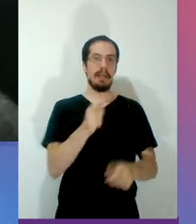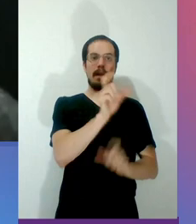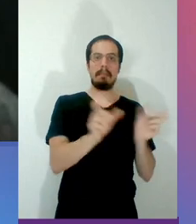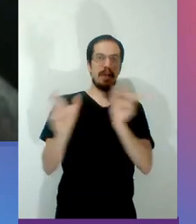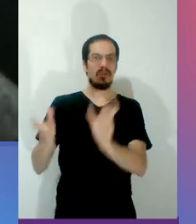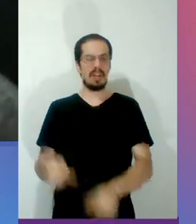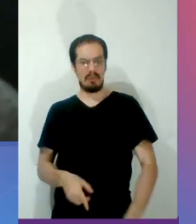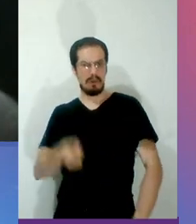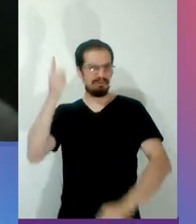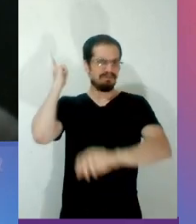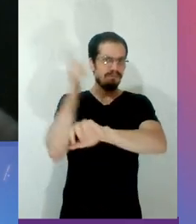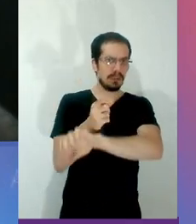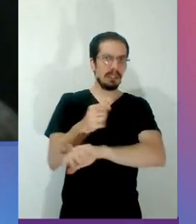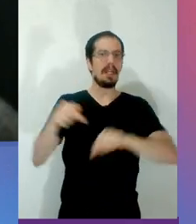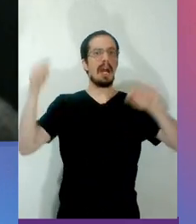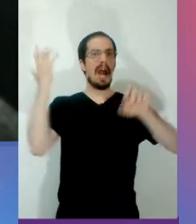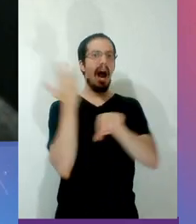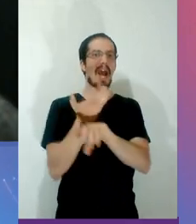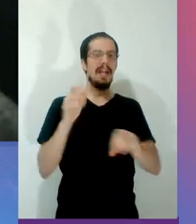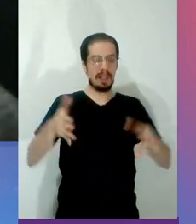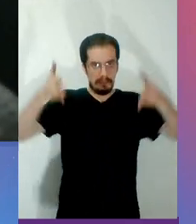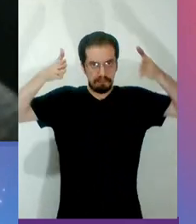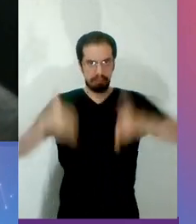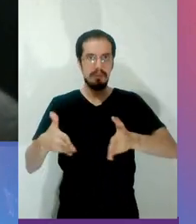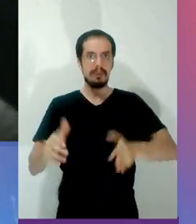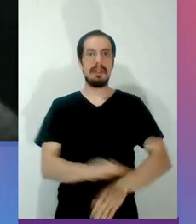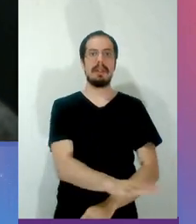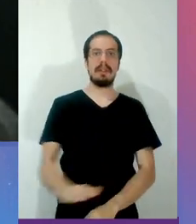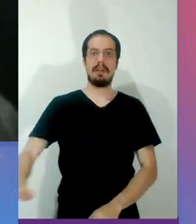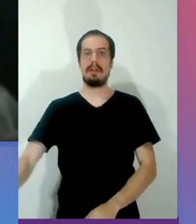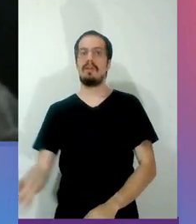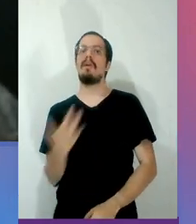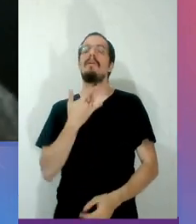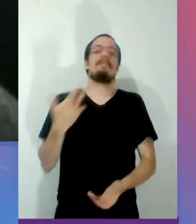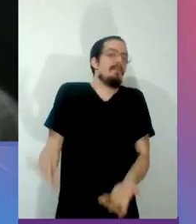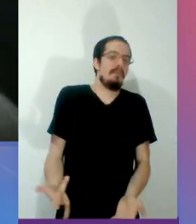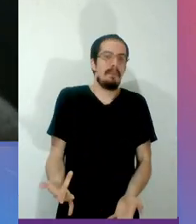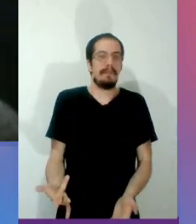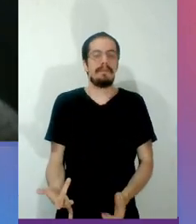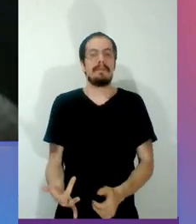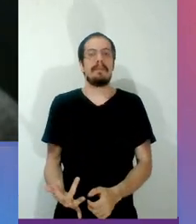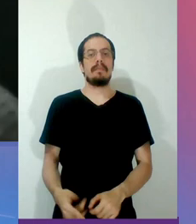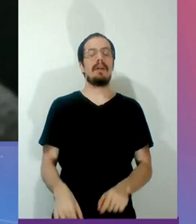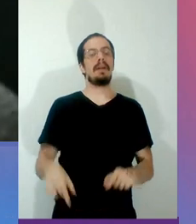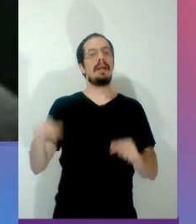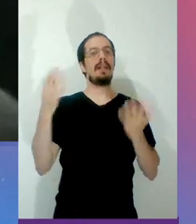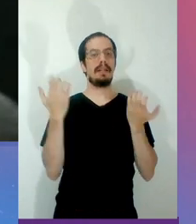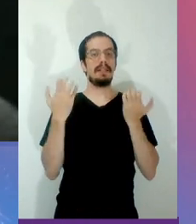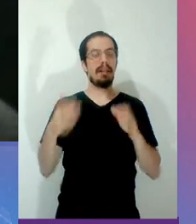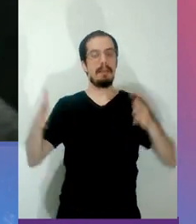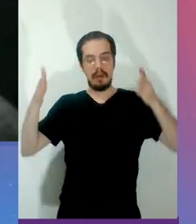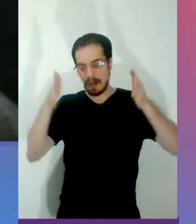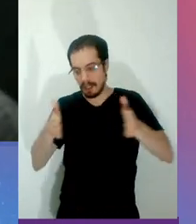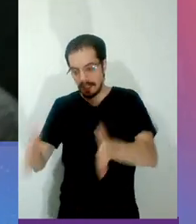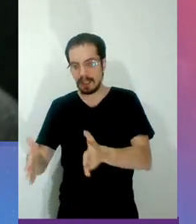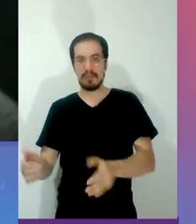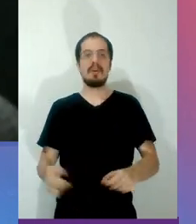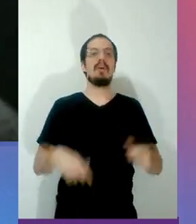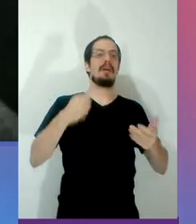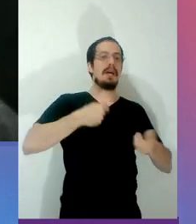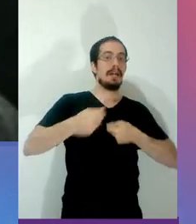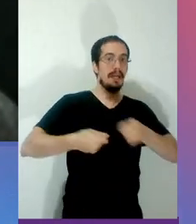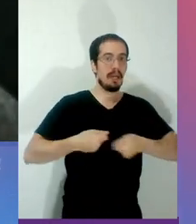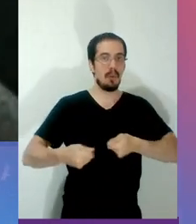de desarrollo personal, donde exijamos, ¿no es cierto?, la atención, los recursos y las